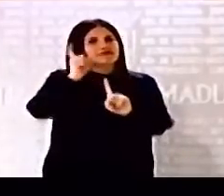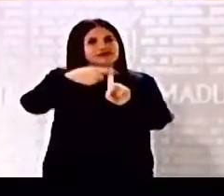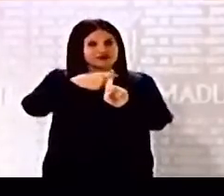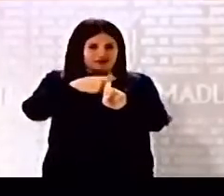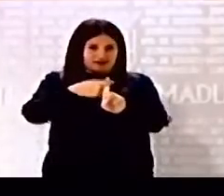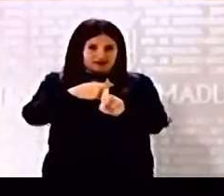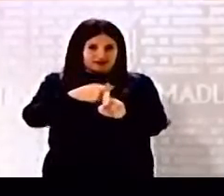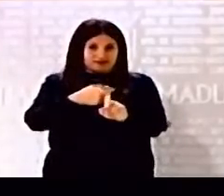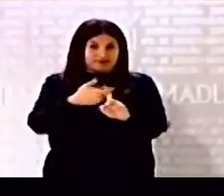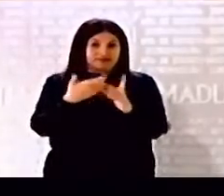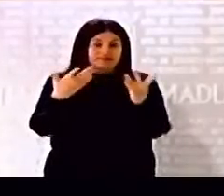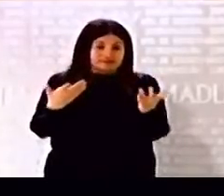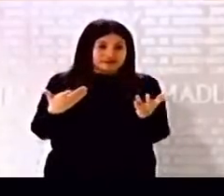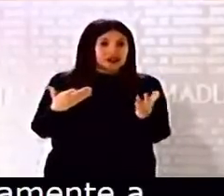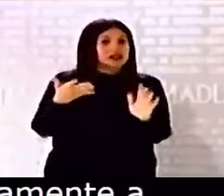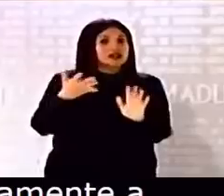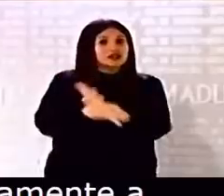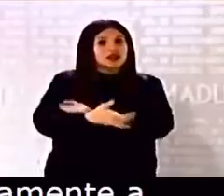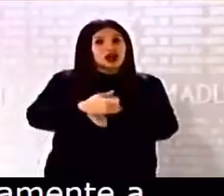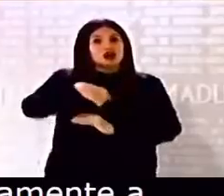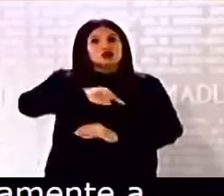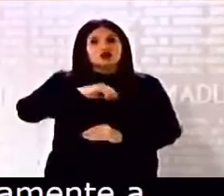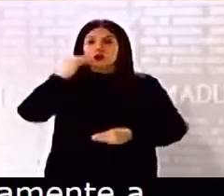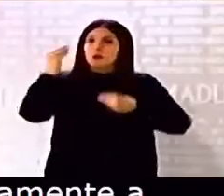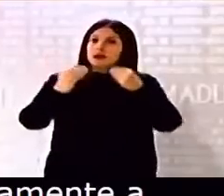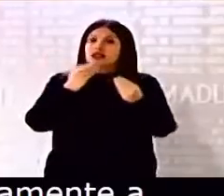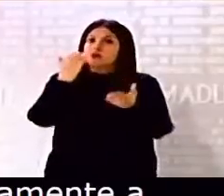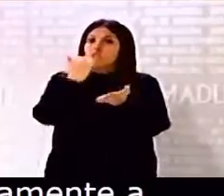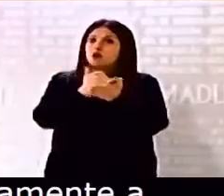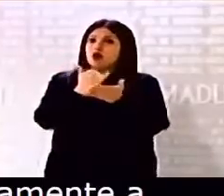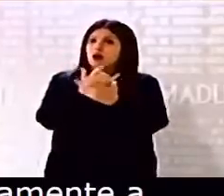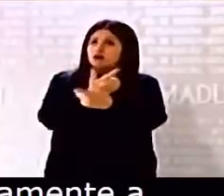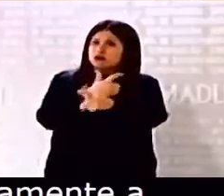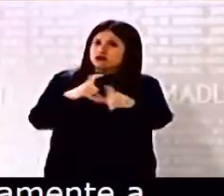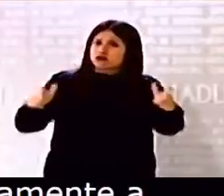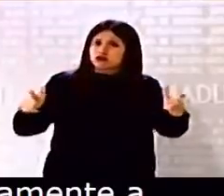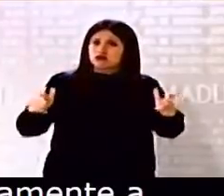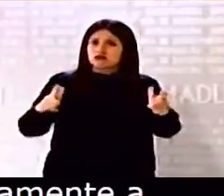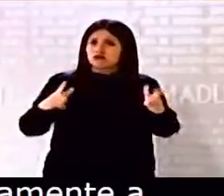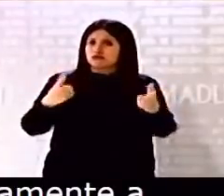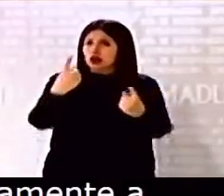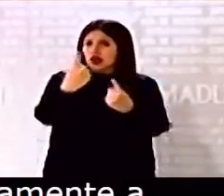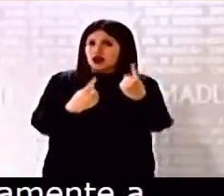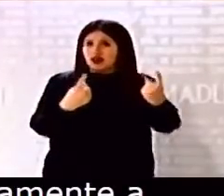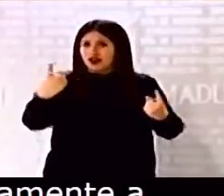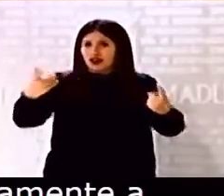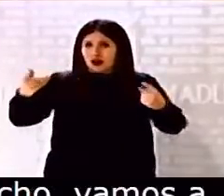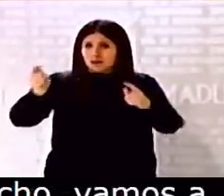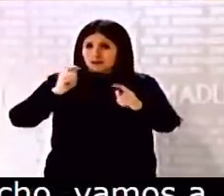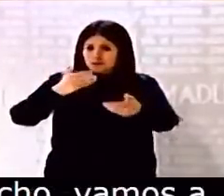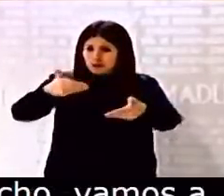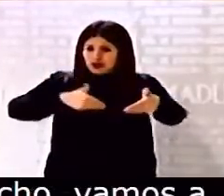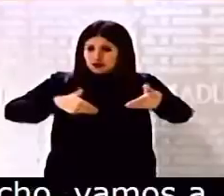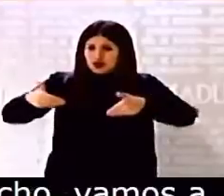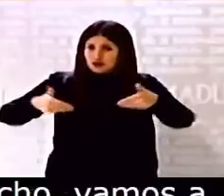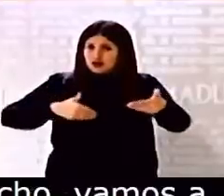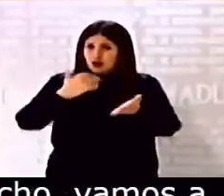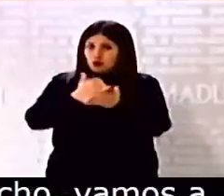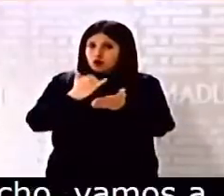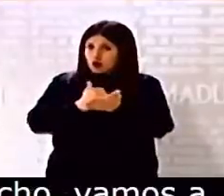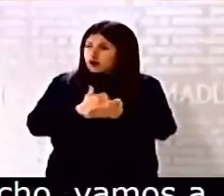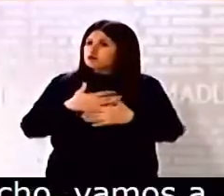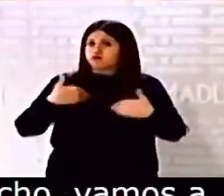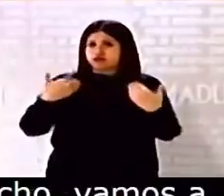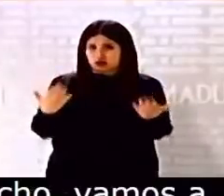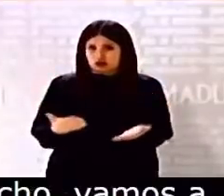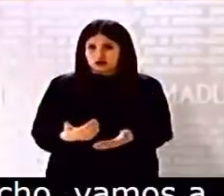parecen una cosa absolutamente necesaria. Y, de hecho, vamos a hacer una programación tanto para San José